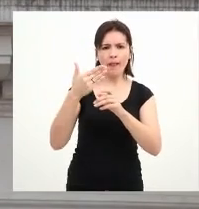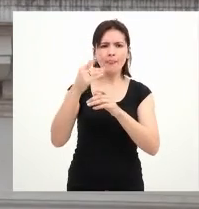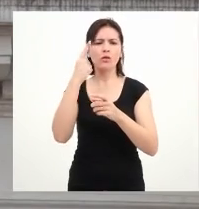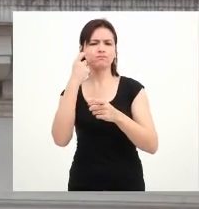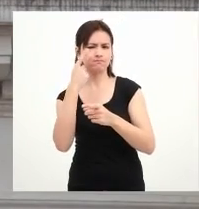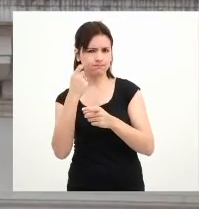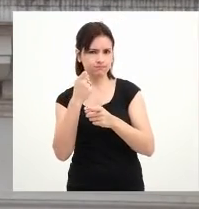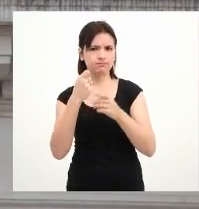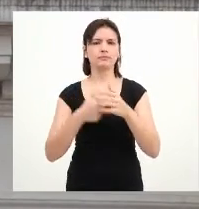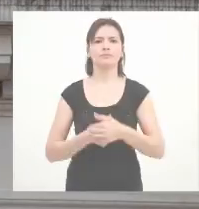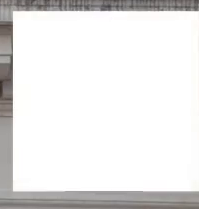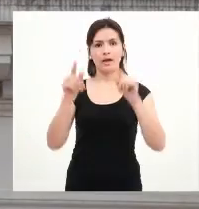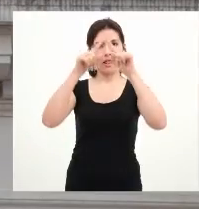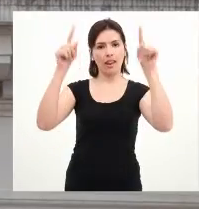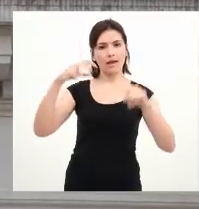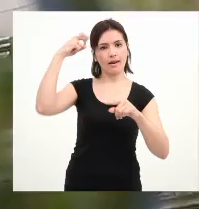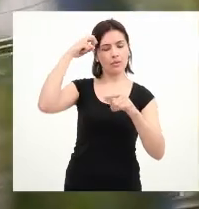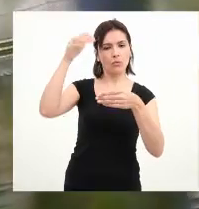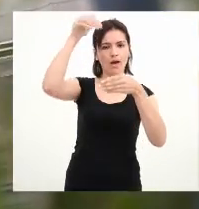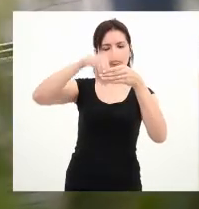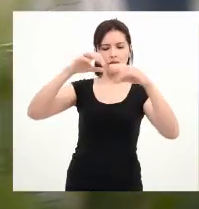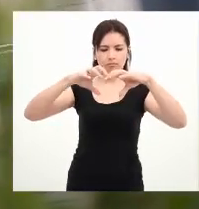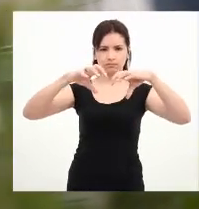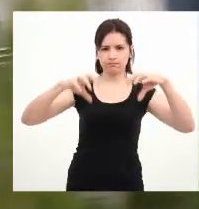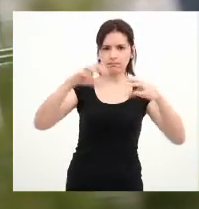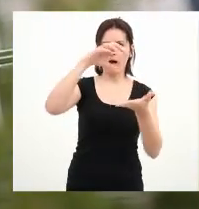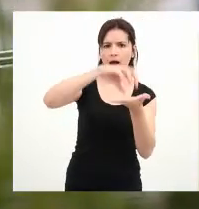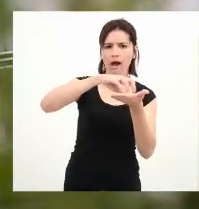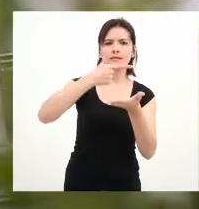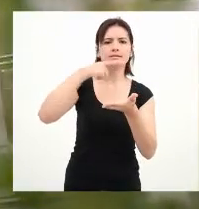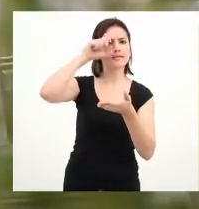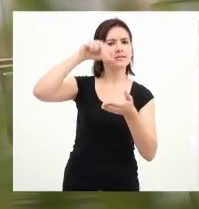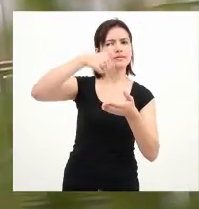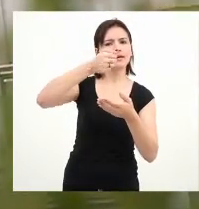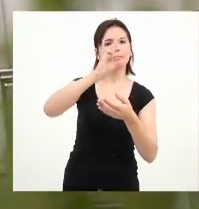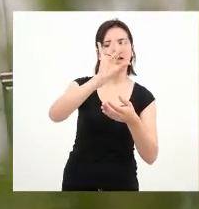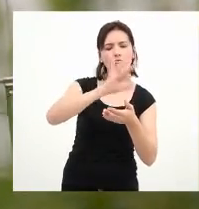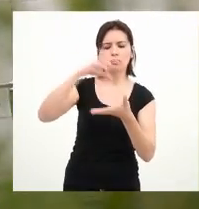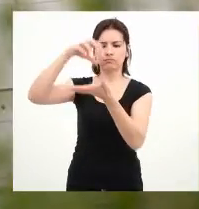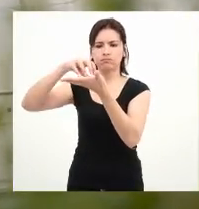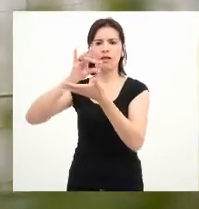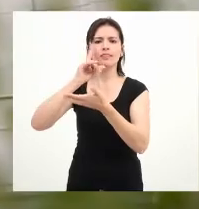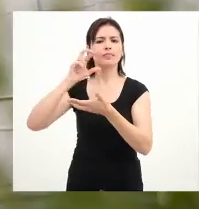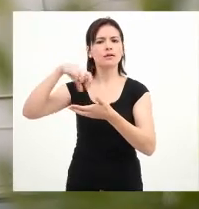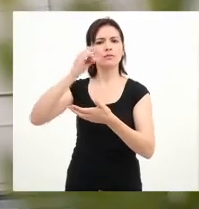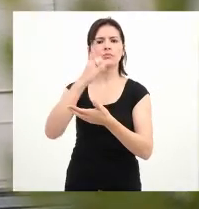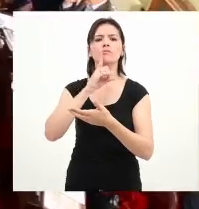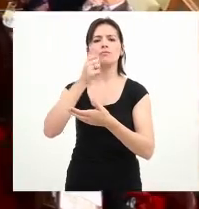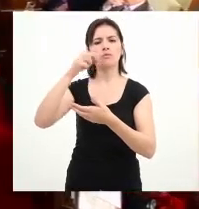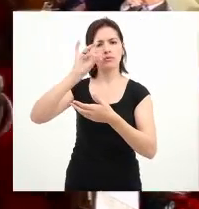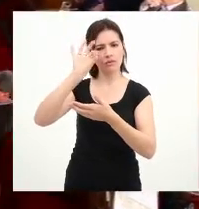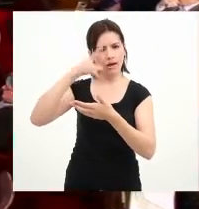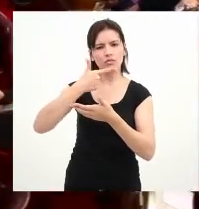consonancia con las disposiciones constitucionales. Está formada por dos cámaras, la Cámara de Diputados y la Cámara de Senadores.